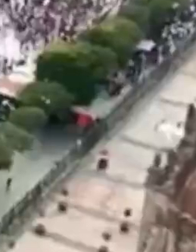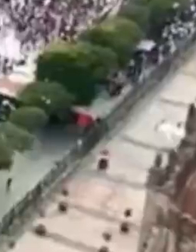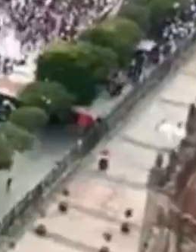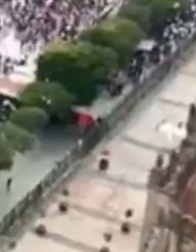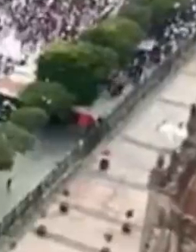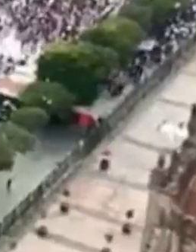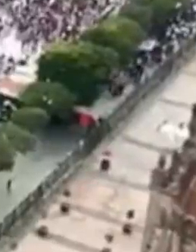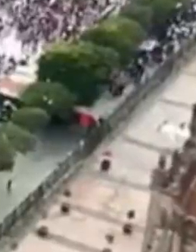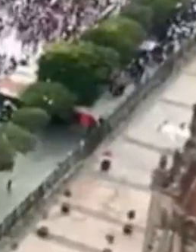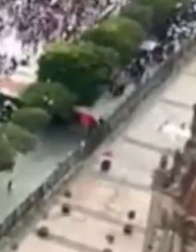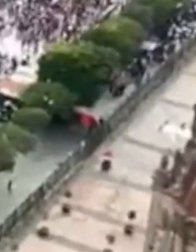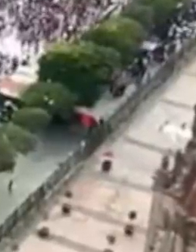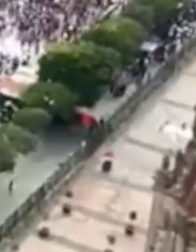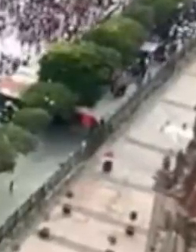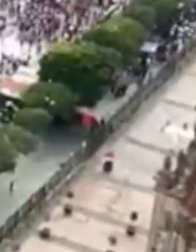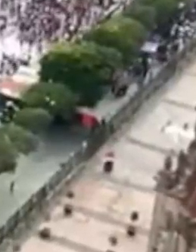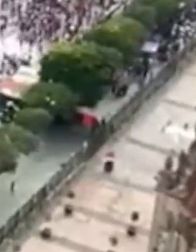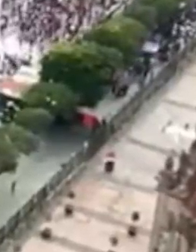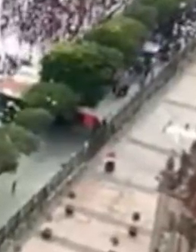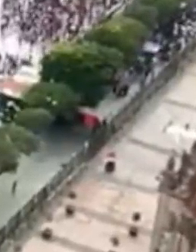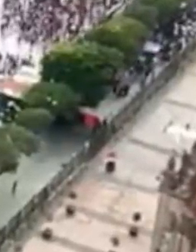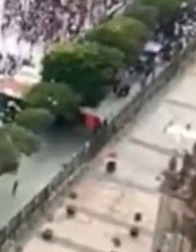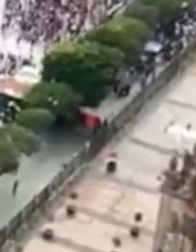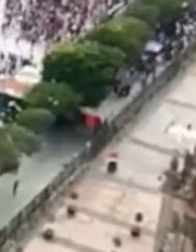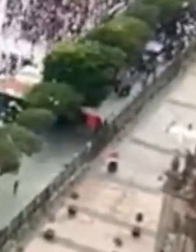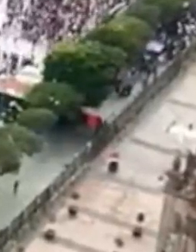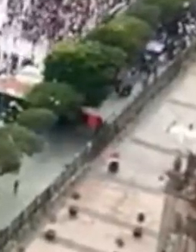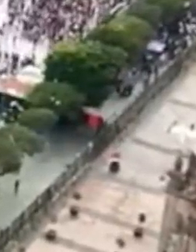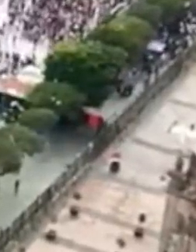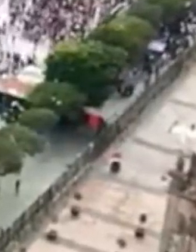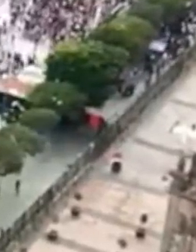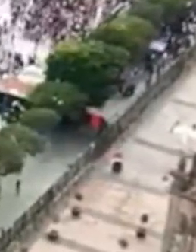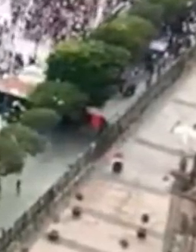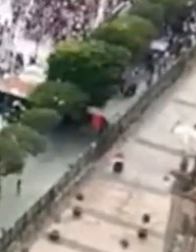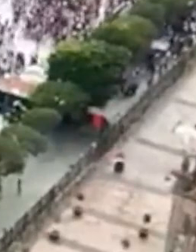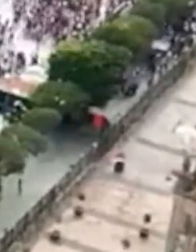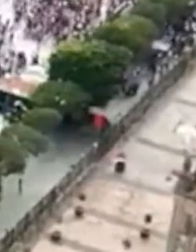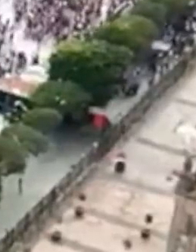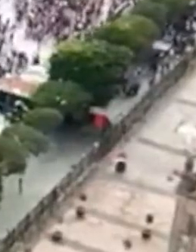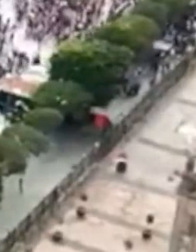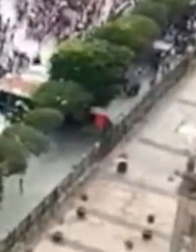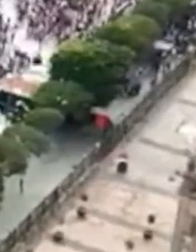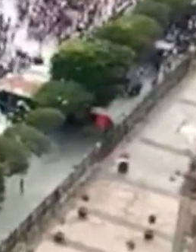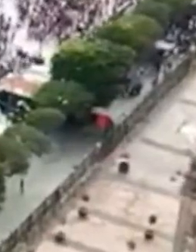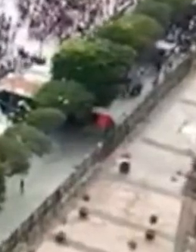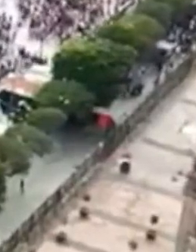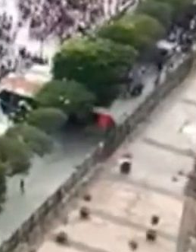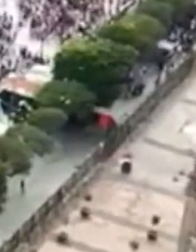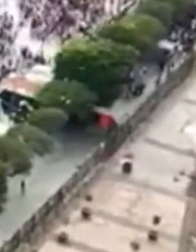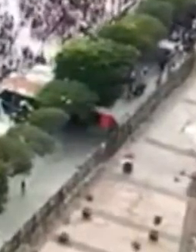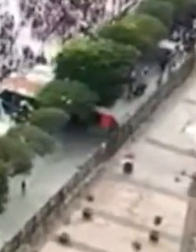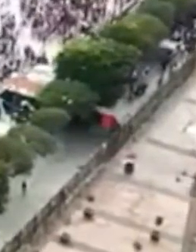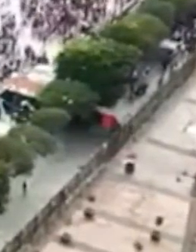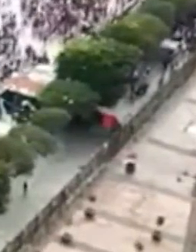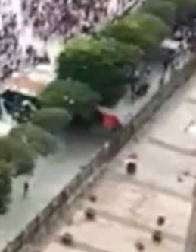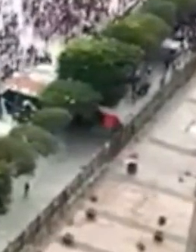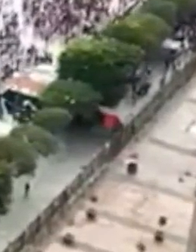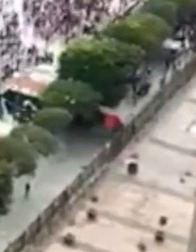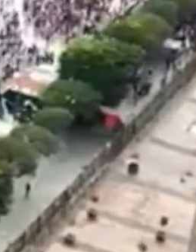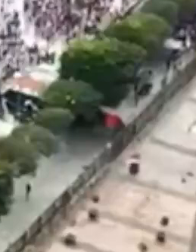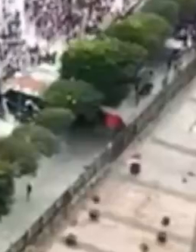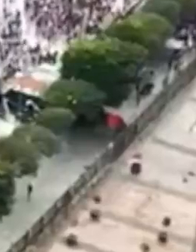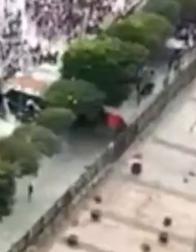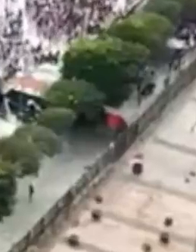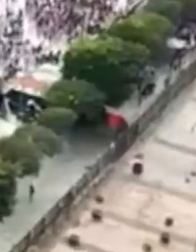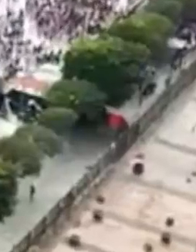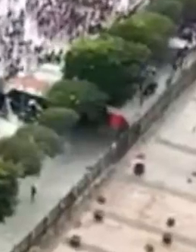Jaime, veía por ahí que comentabas en nuestro chat de amigos, órale, campaña de cirugía para rodillas y cataratas, ¿no? Es una situación que a mí me